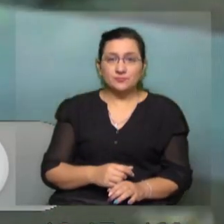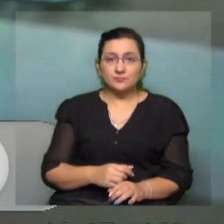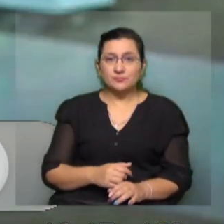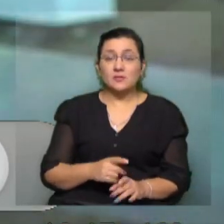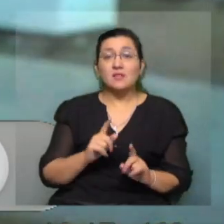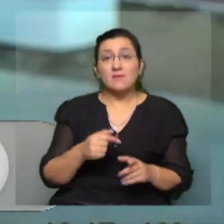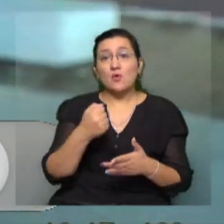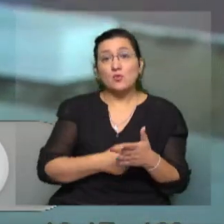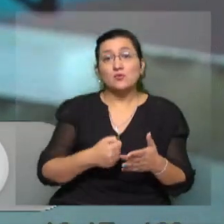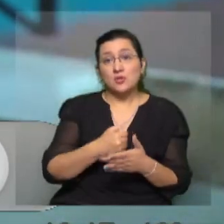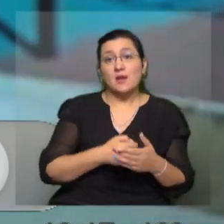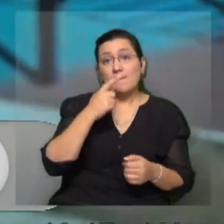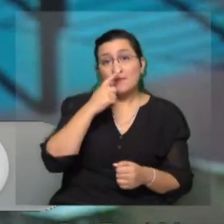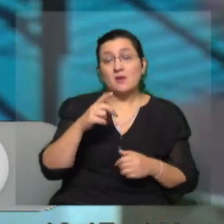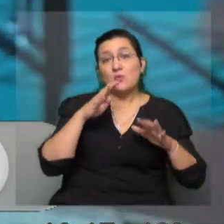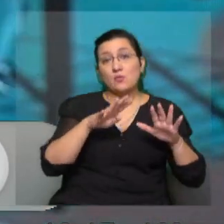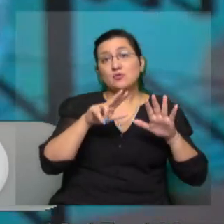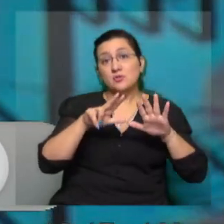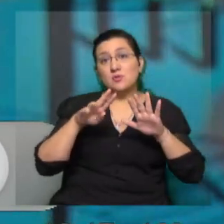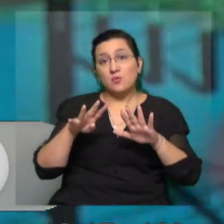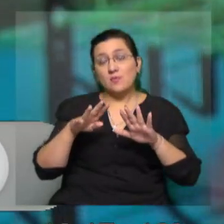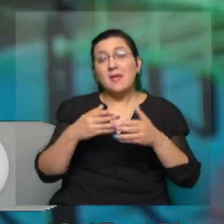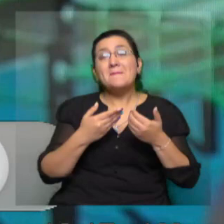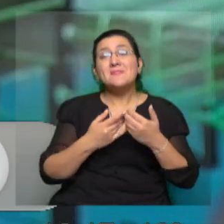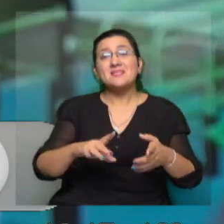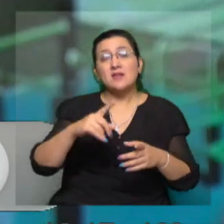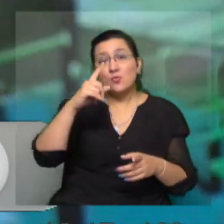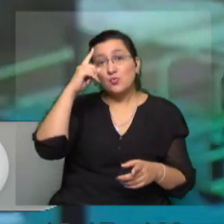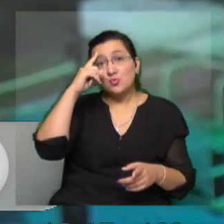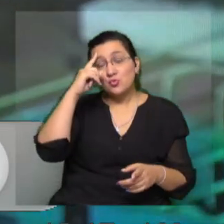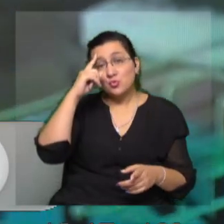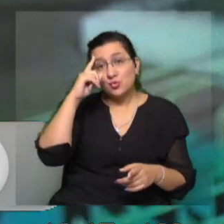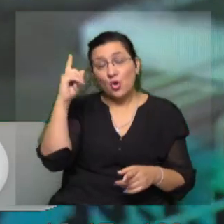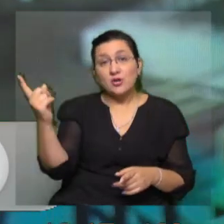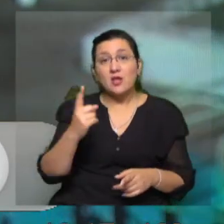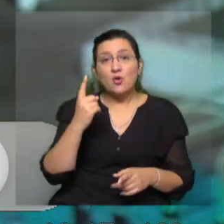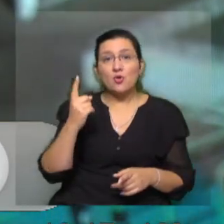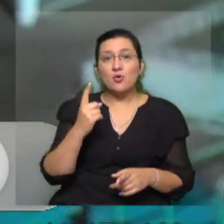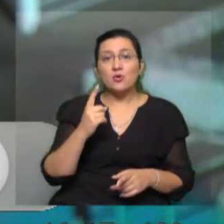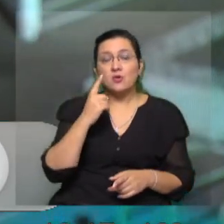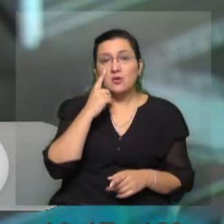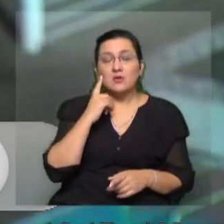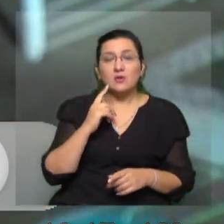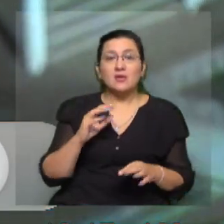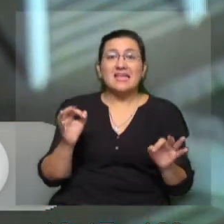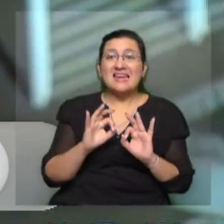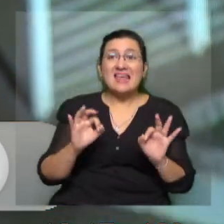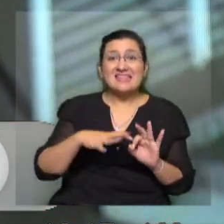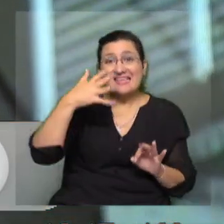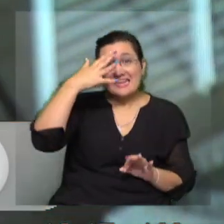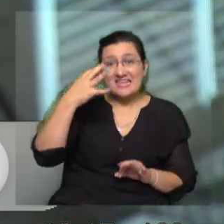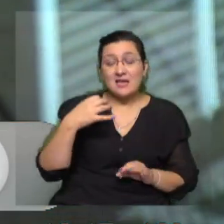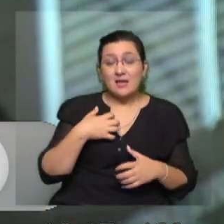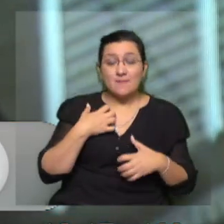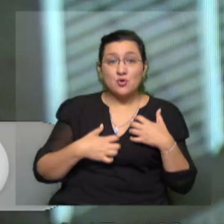tuvimos que luchar el 89, arrancar en un torneo que también no fue bien, que nadie creía